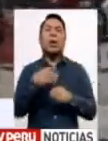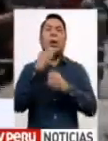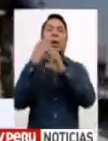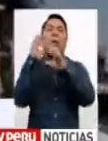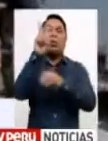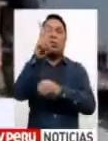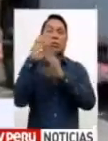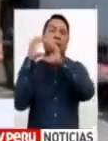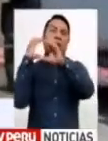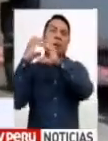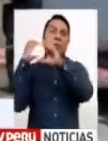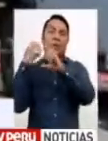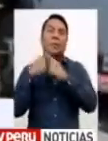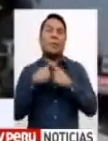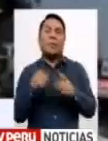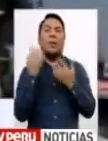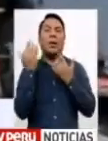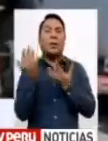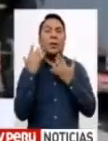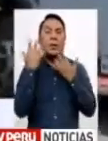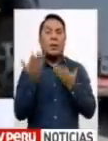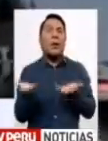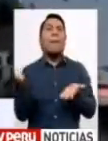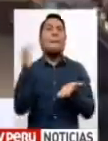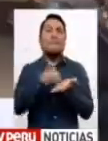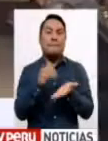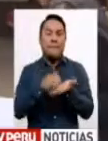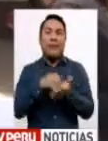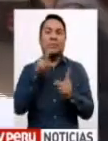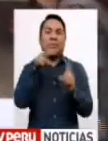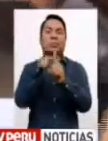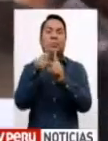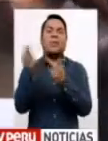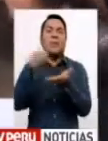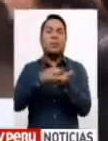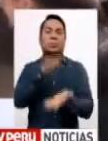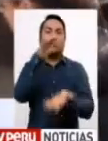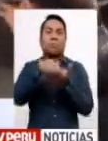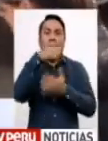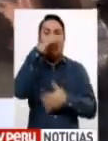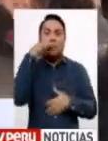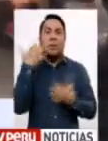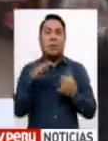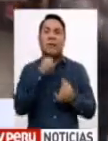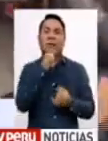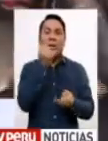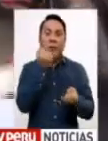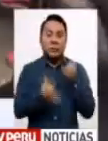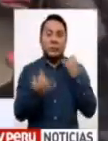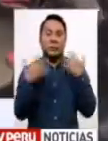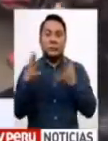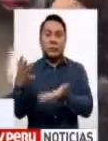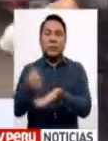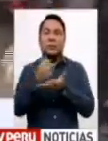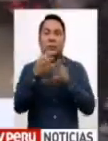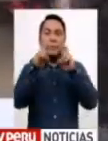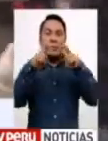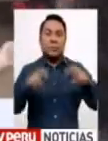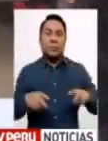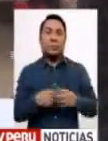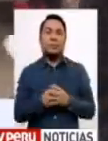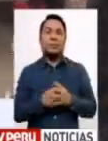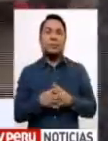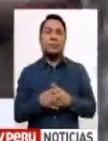sin embargo se espera hallar una mayor cantidad de la ilícita mercadería una vez concluida la inspección de la tercera